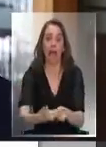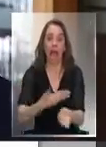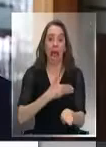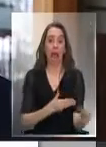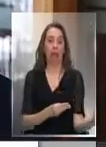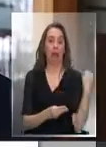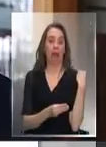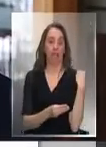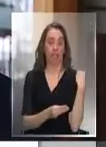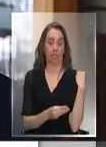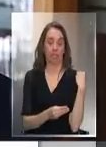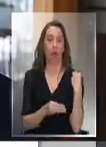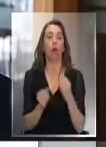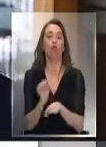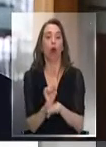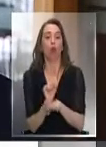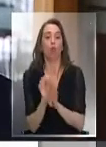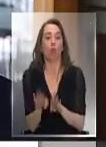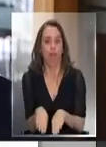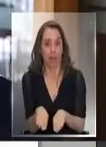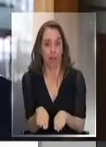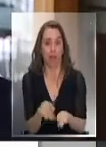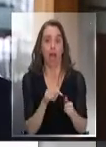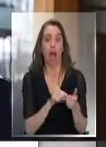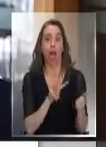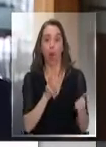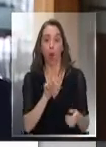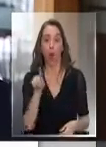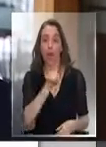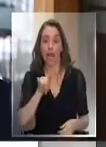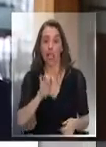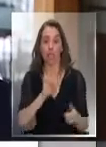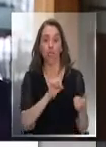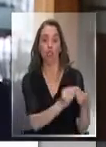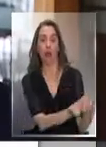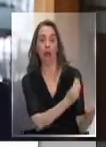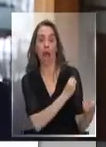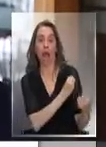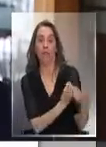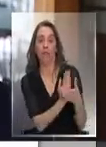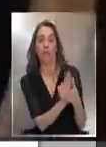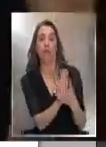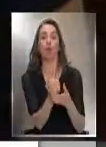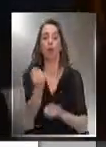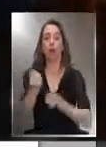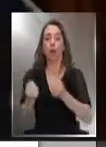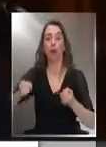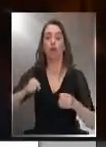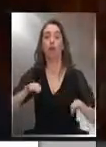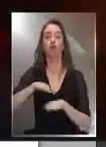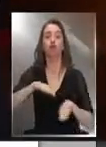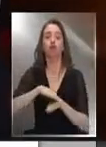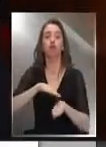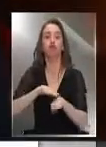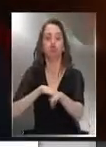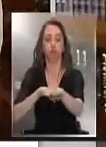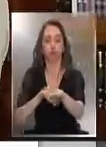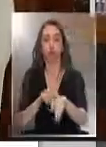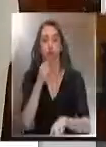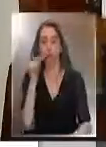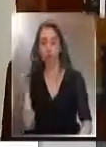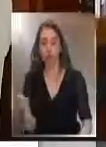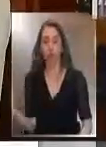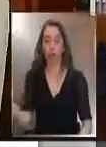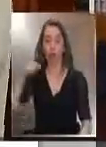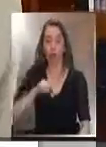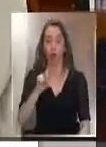jamás tiene la política de no desplegar mensajes cuando la gente está en movimiento. Uri llegó este lunes